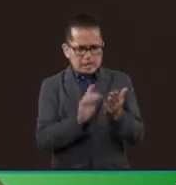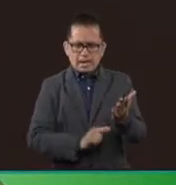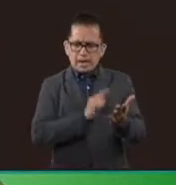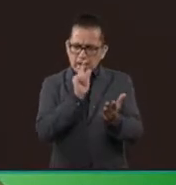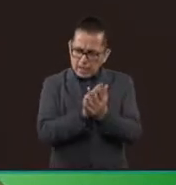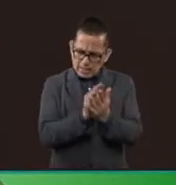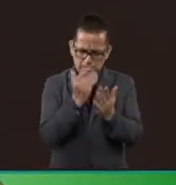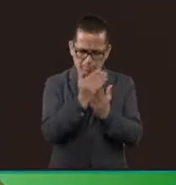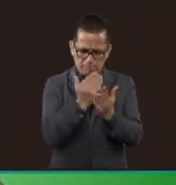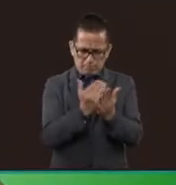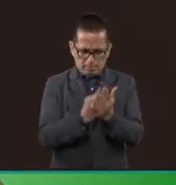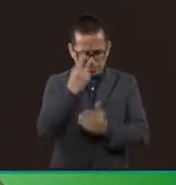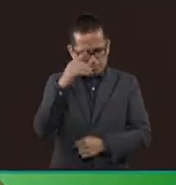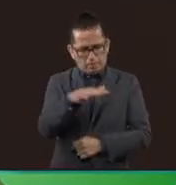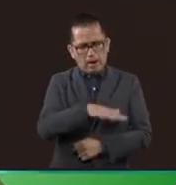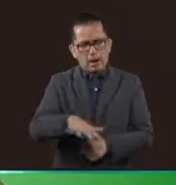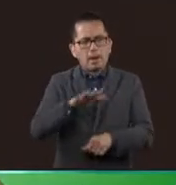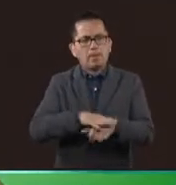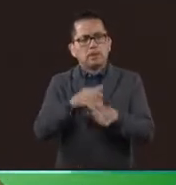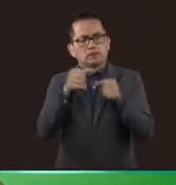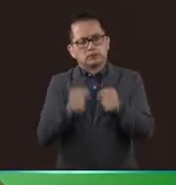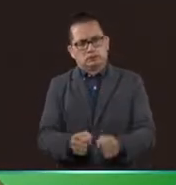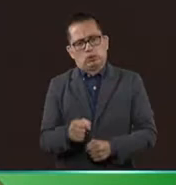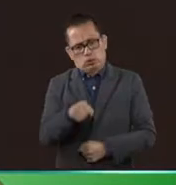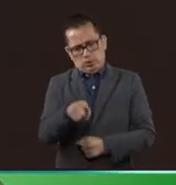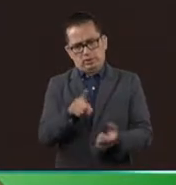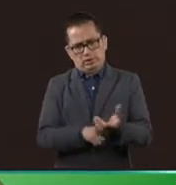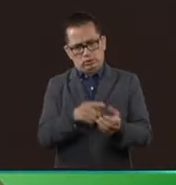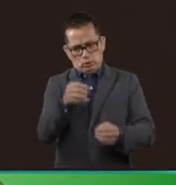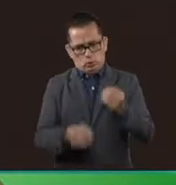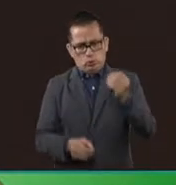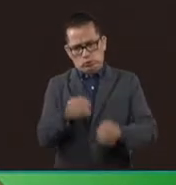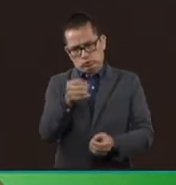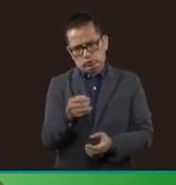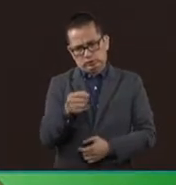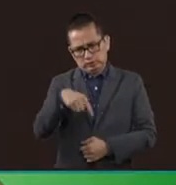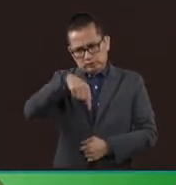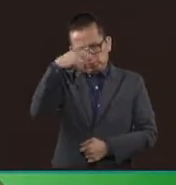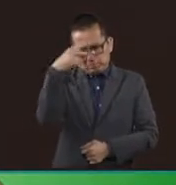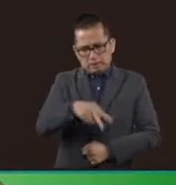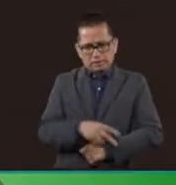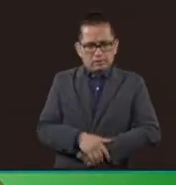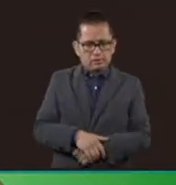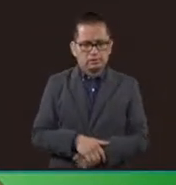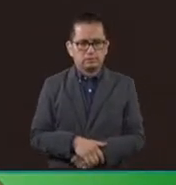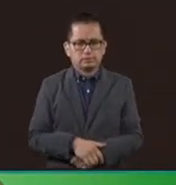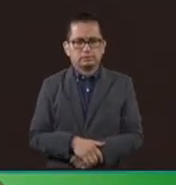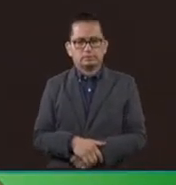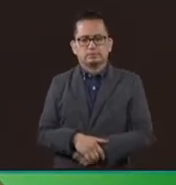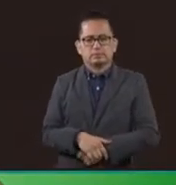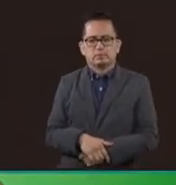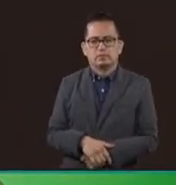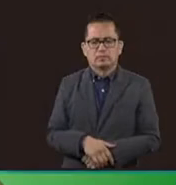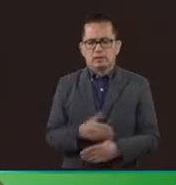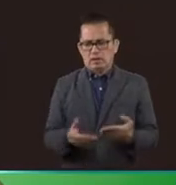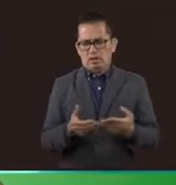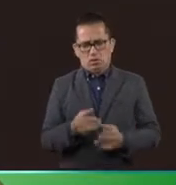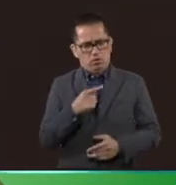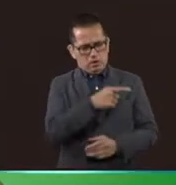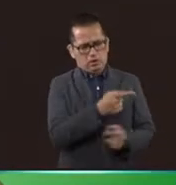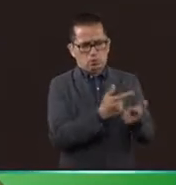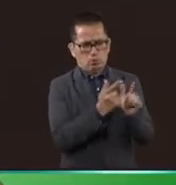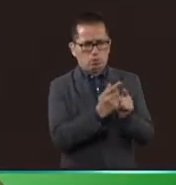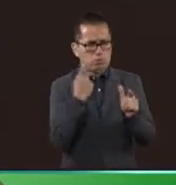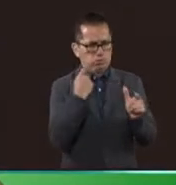que de mayor certidumbre y eficiencia a la impartición de justicia de México resulta irónico como el oficialismo